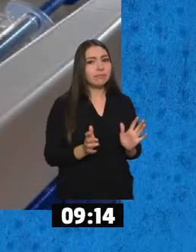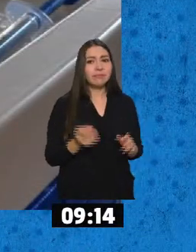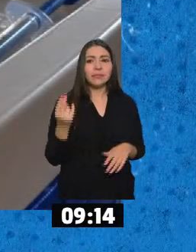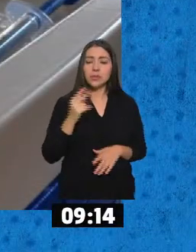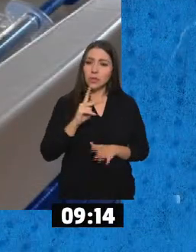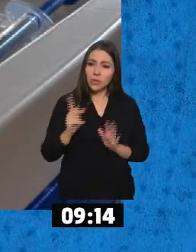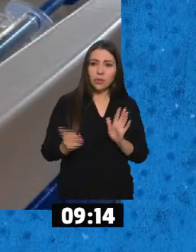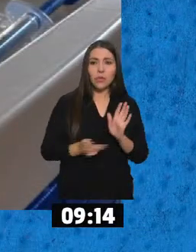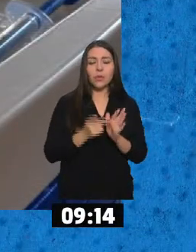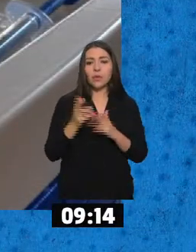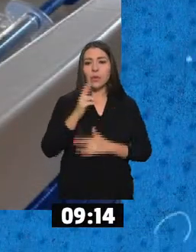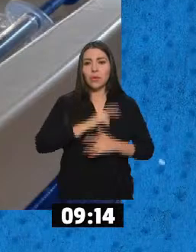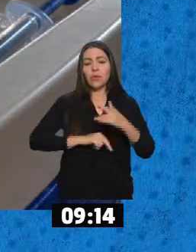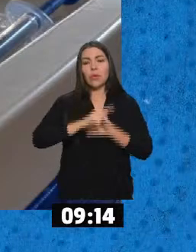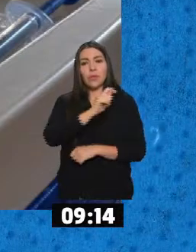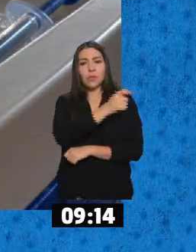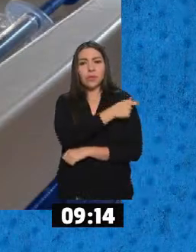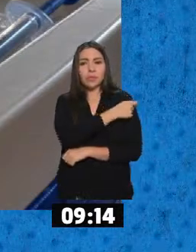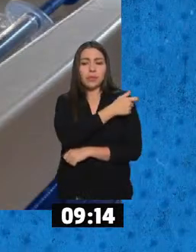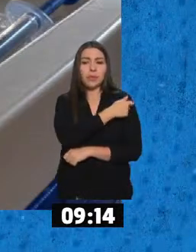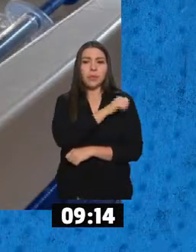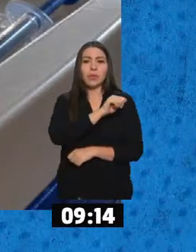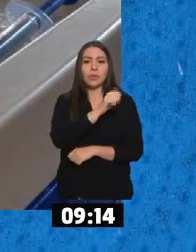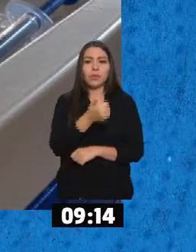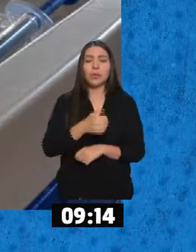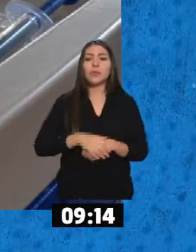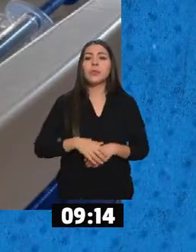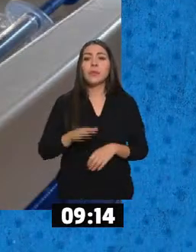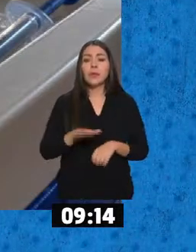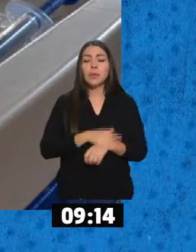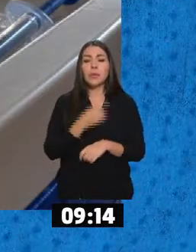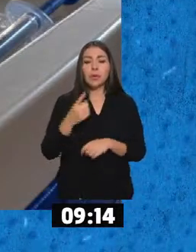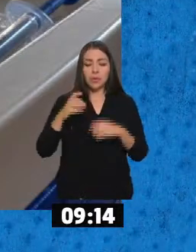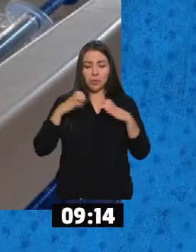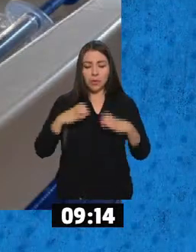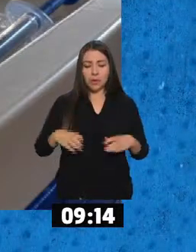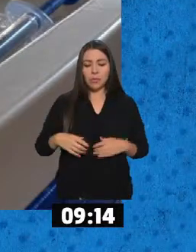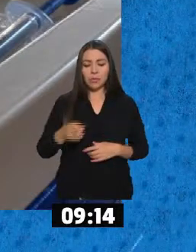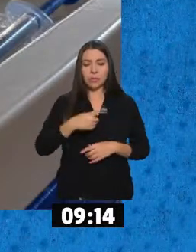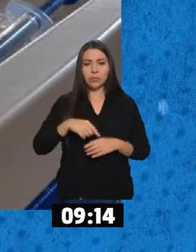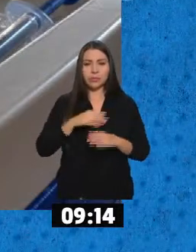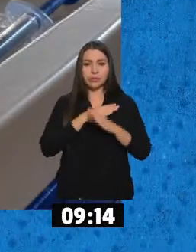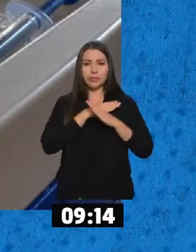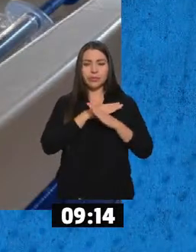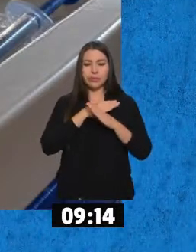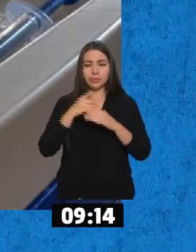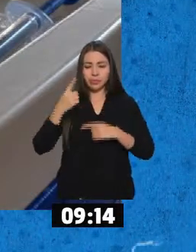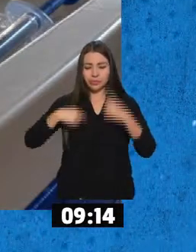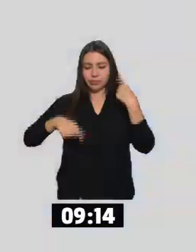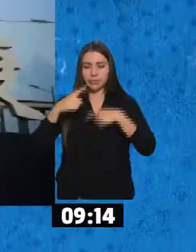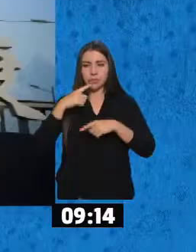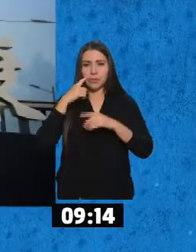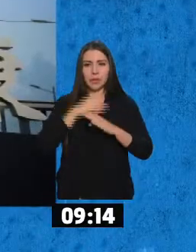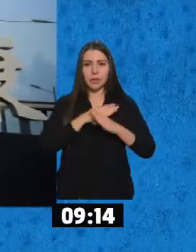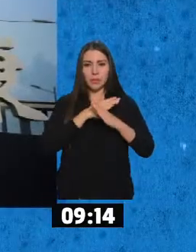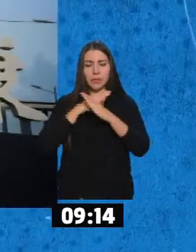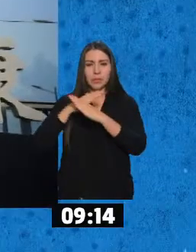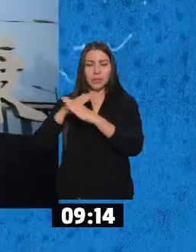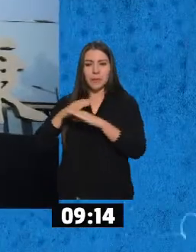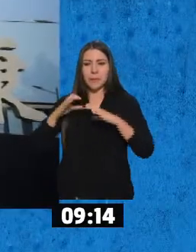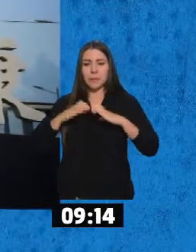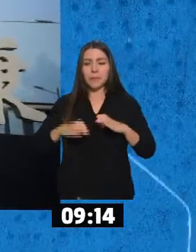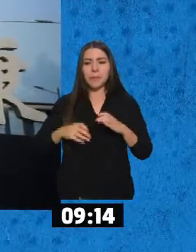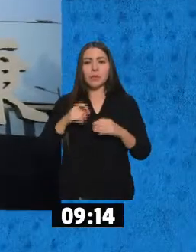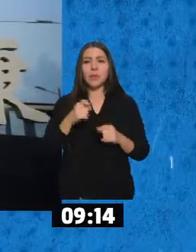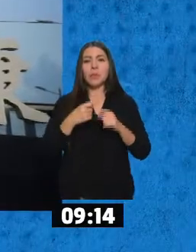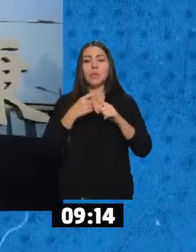vuelta, baby. Los anticuerpos neutralizantes se multiplican por 8. Así que usted vacúnese. Pero mire, con la que haya, Sí. no se me